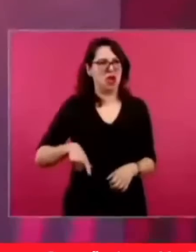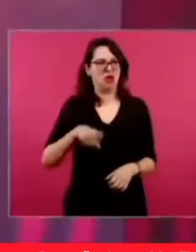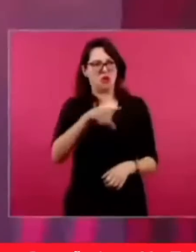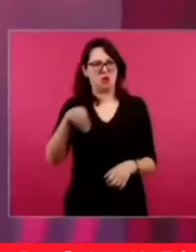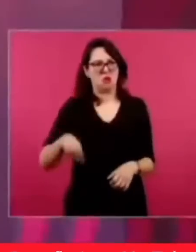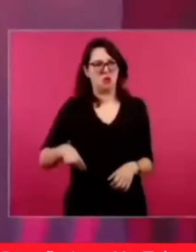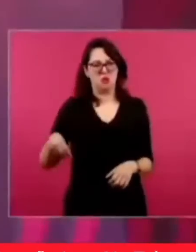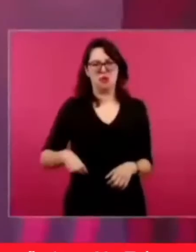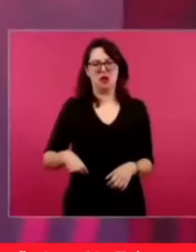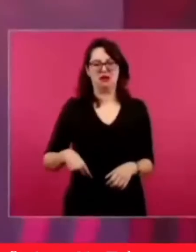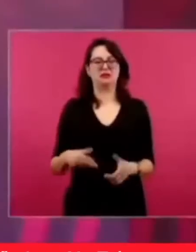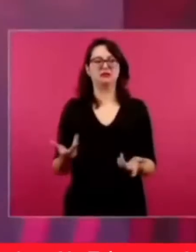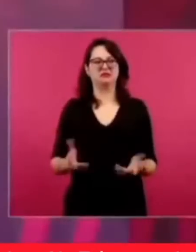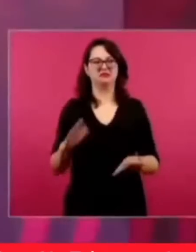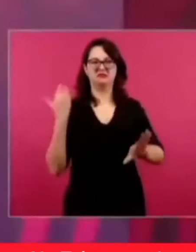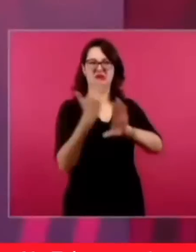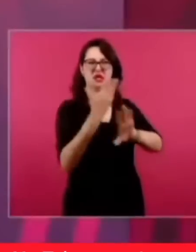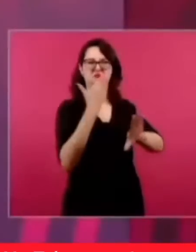Estoy